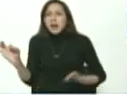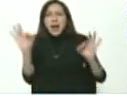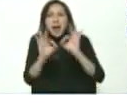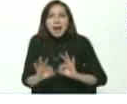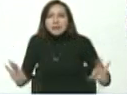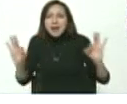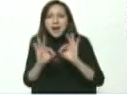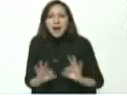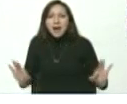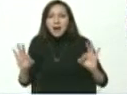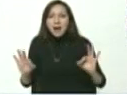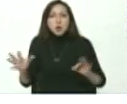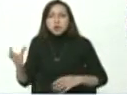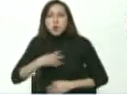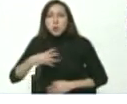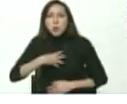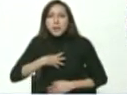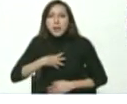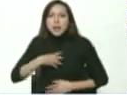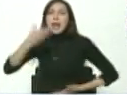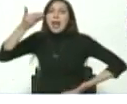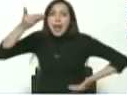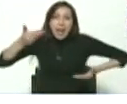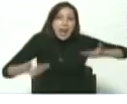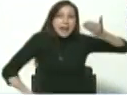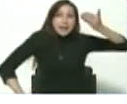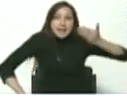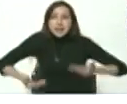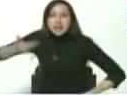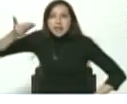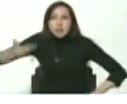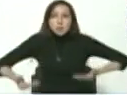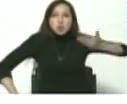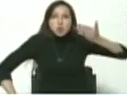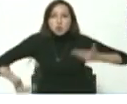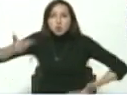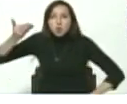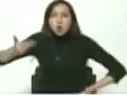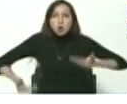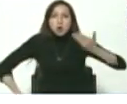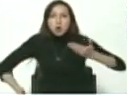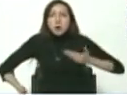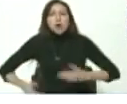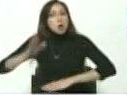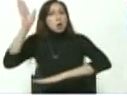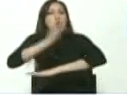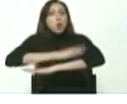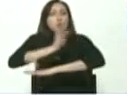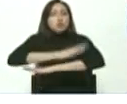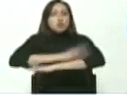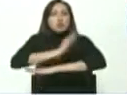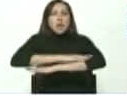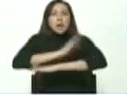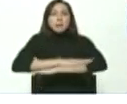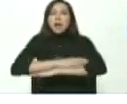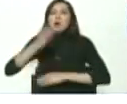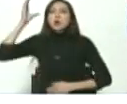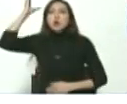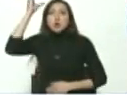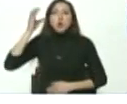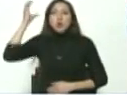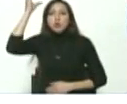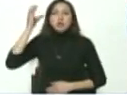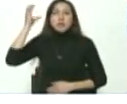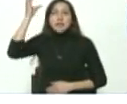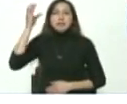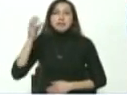extremo, ni el otro. Hay que mantener una conducta equilibrada, moderada, ecuánime, consciente,